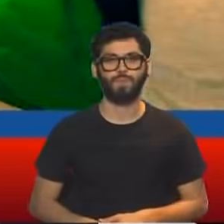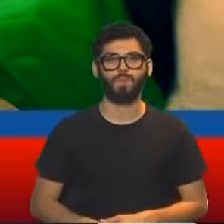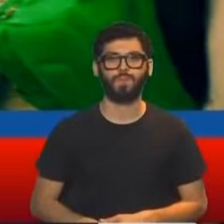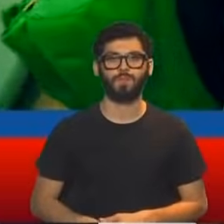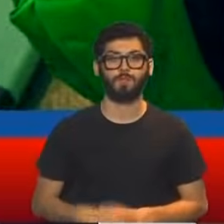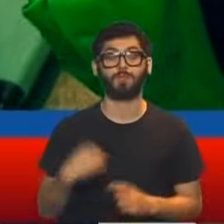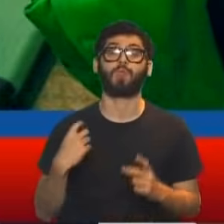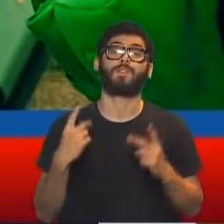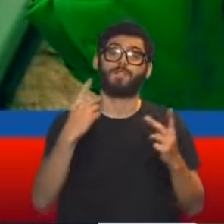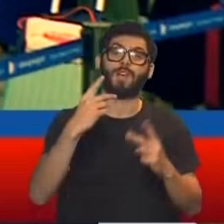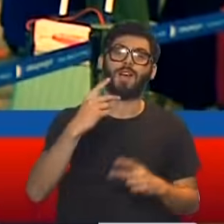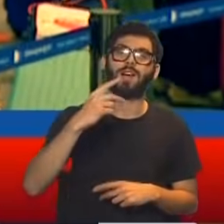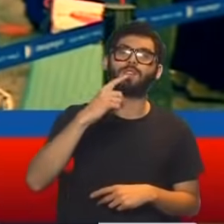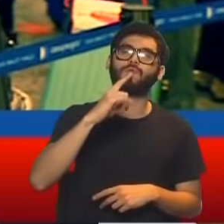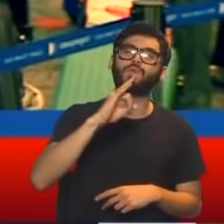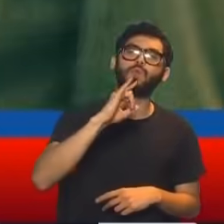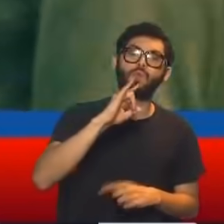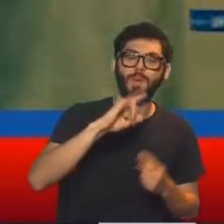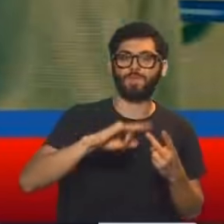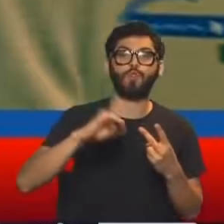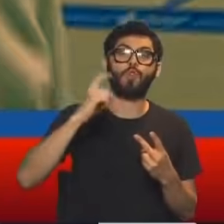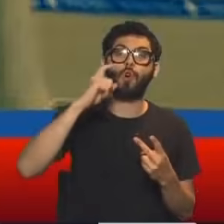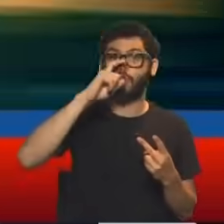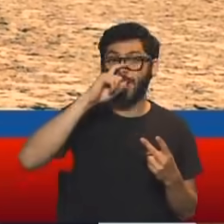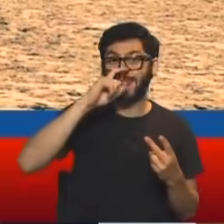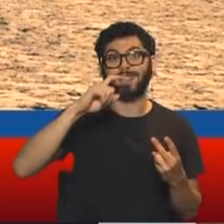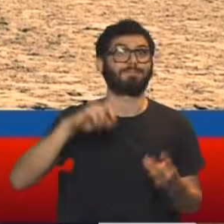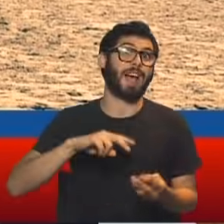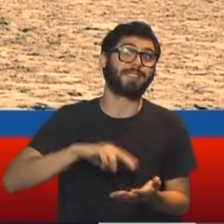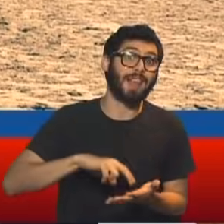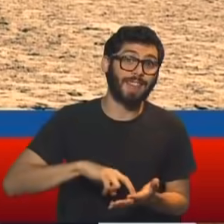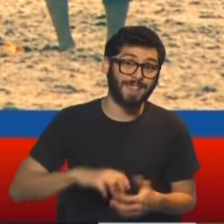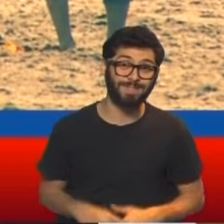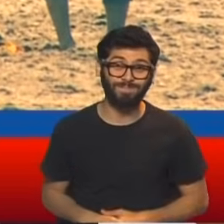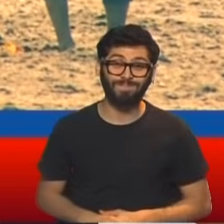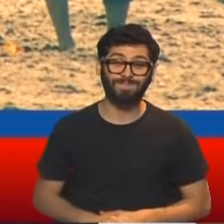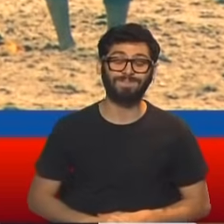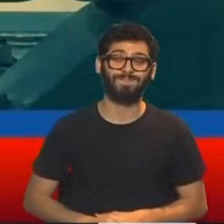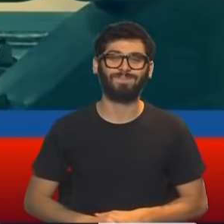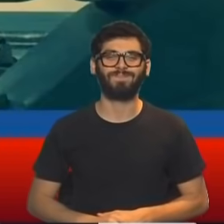Voy a viajar a San Miguel de Tucumán. A Corrientes. Hacia Salta.